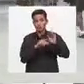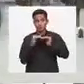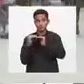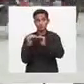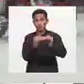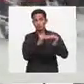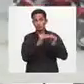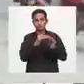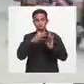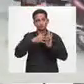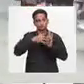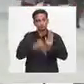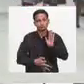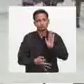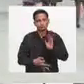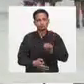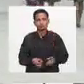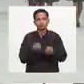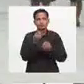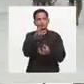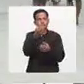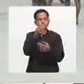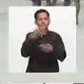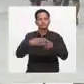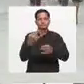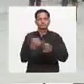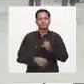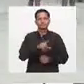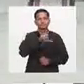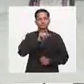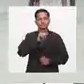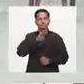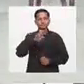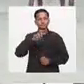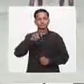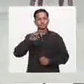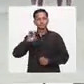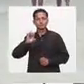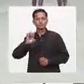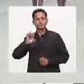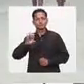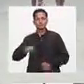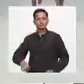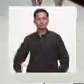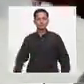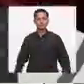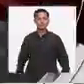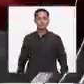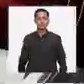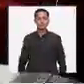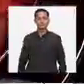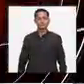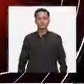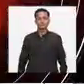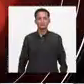Democracia informó para cne noticias Hugo la